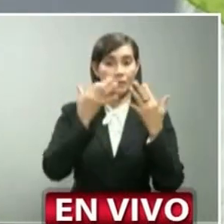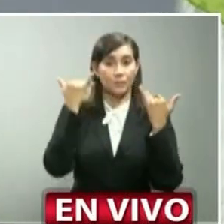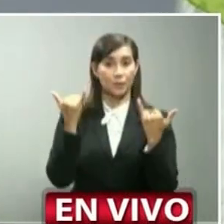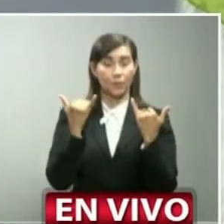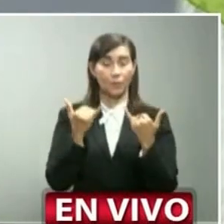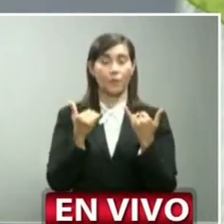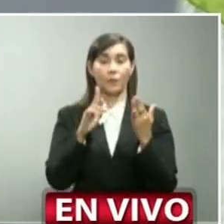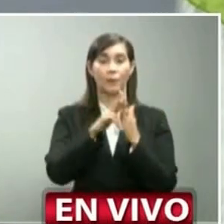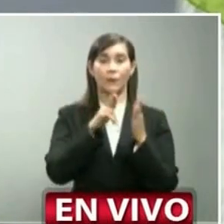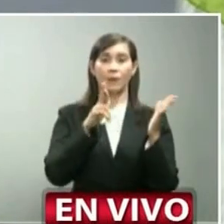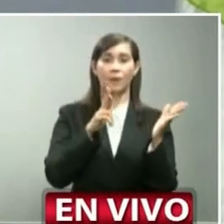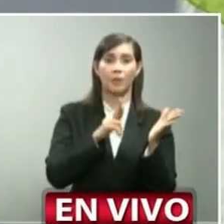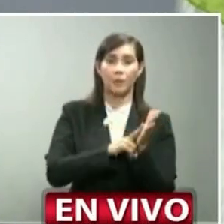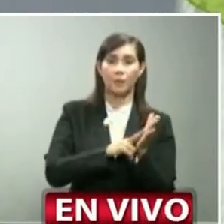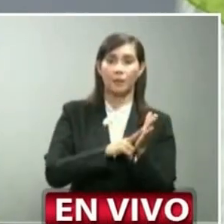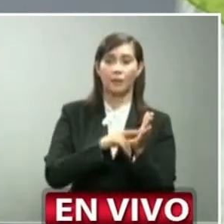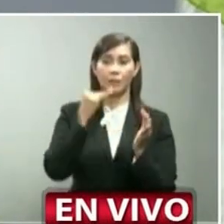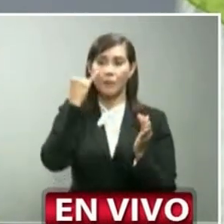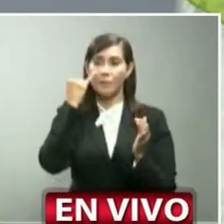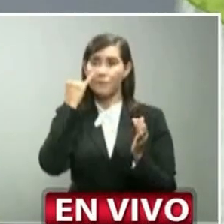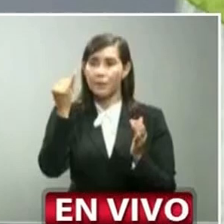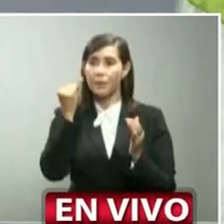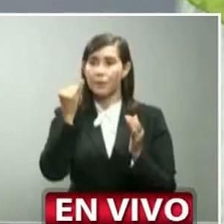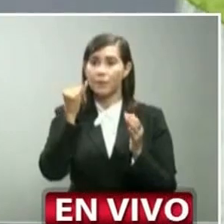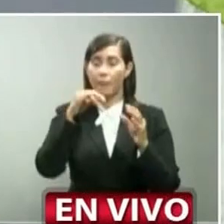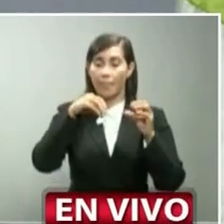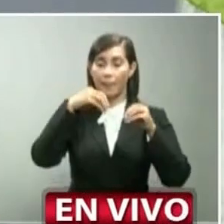medidas de cierre de